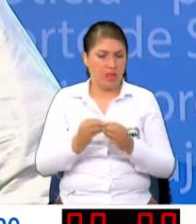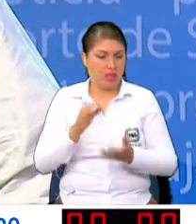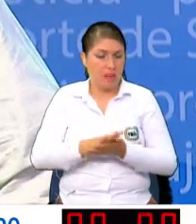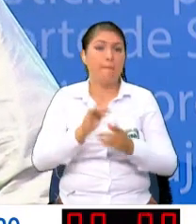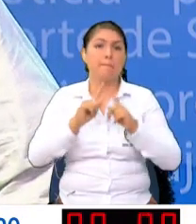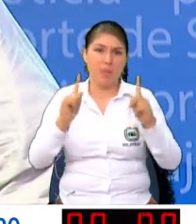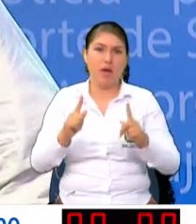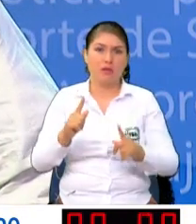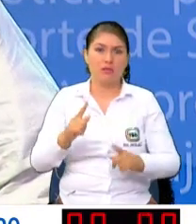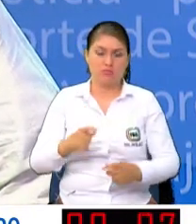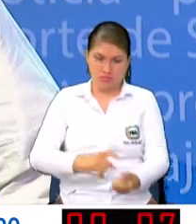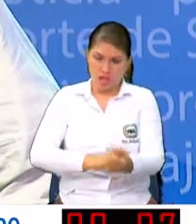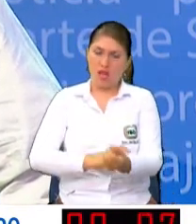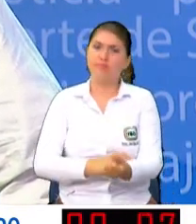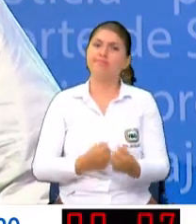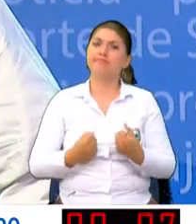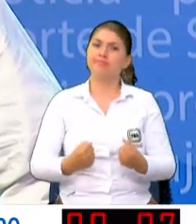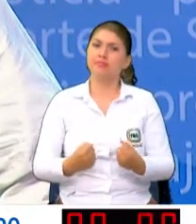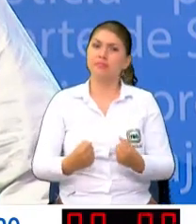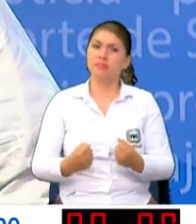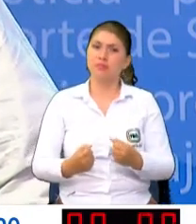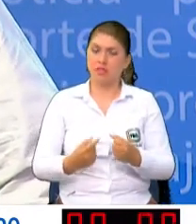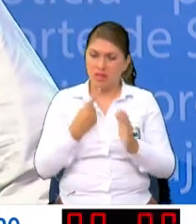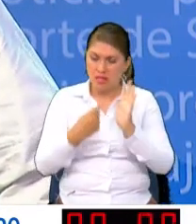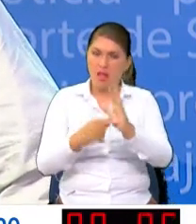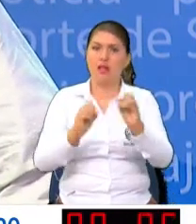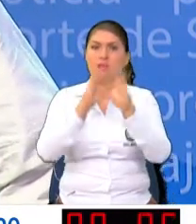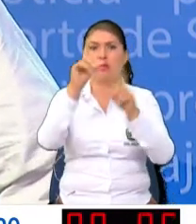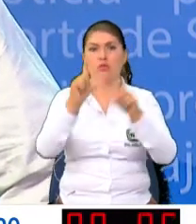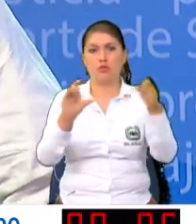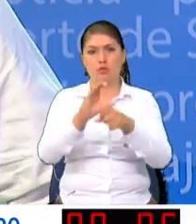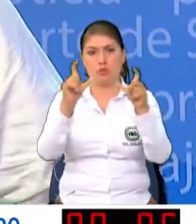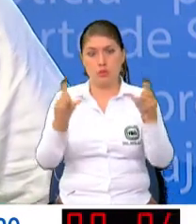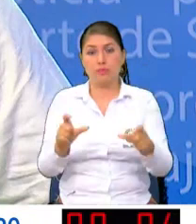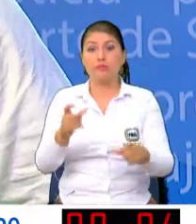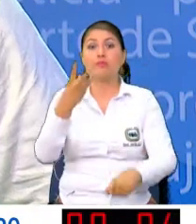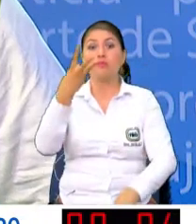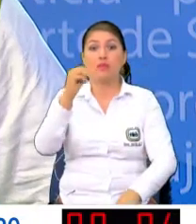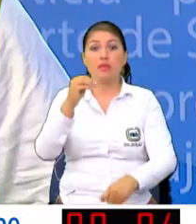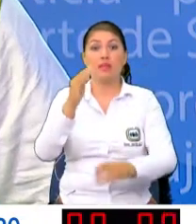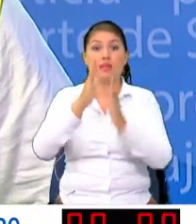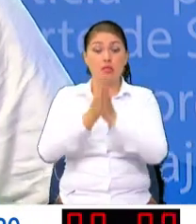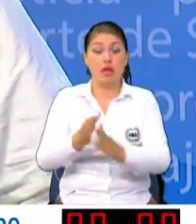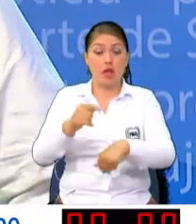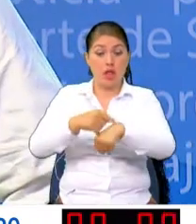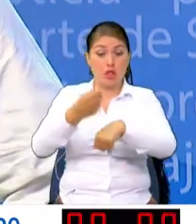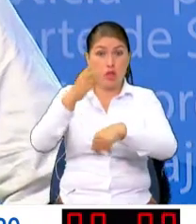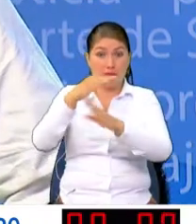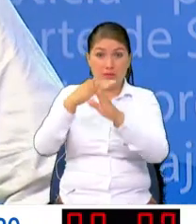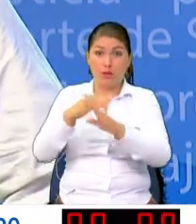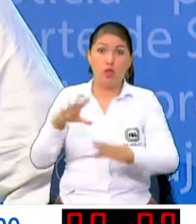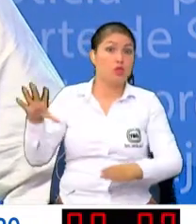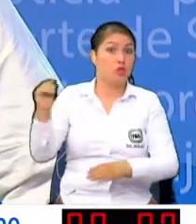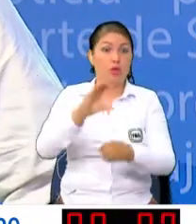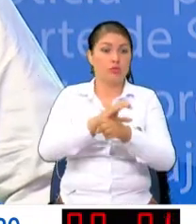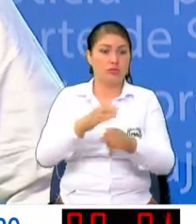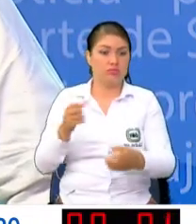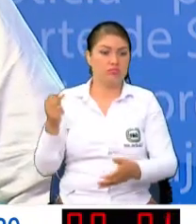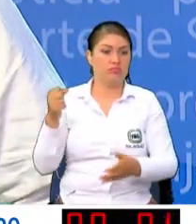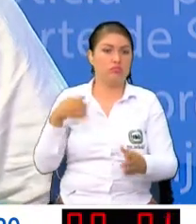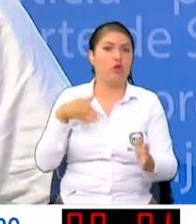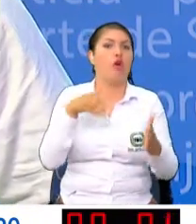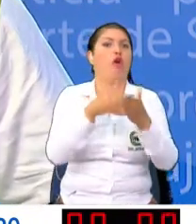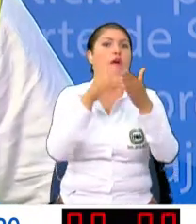pero con la cara con el carácter que se requiera de darle claridad a los ciudadanos 30 y siempre 12 del día clavan a toda la ciudad y no